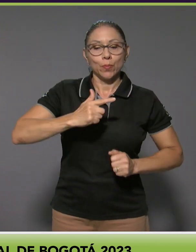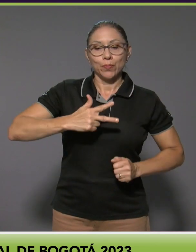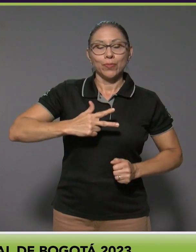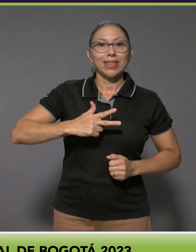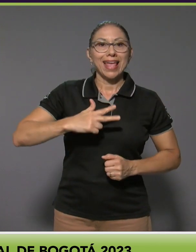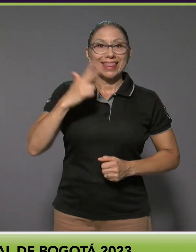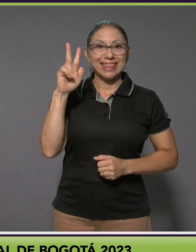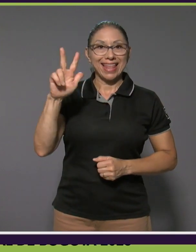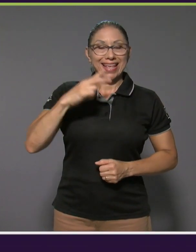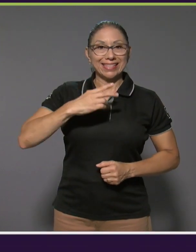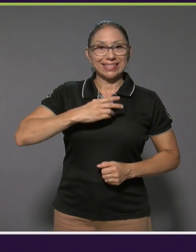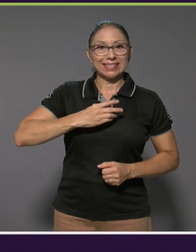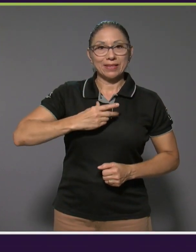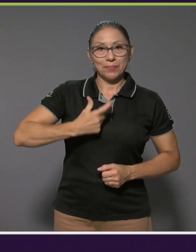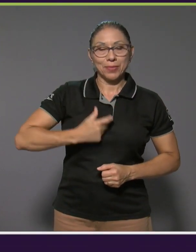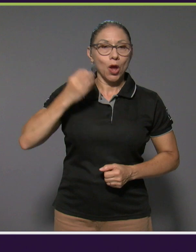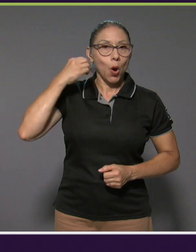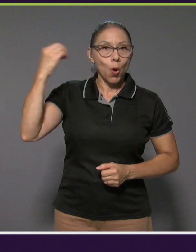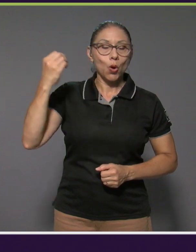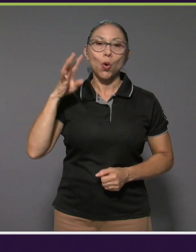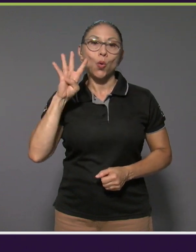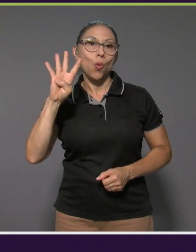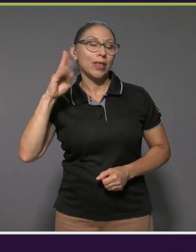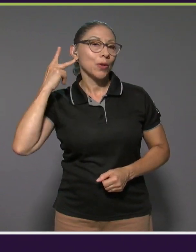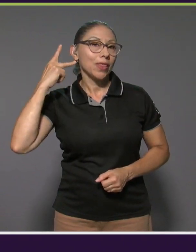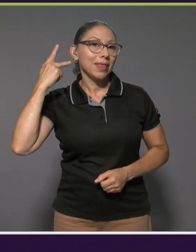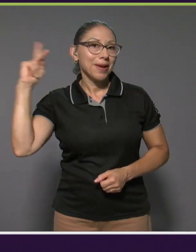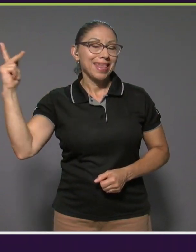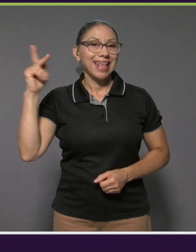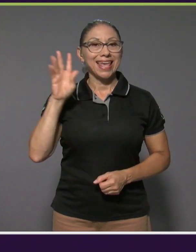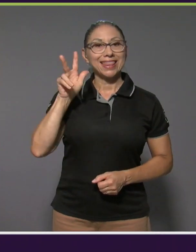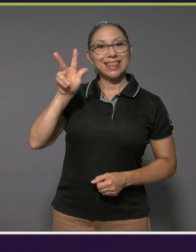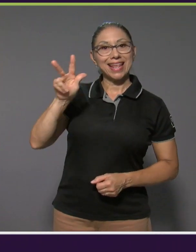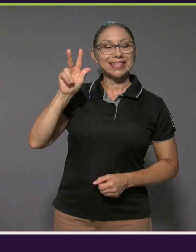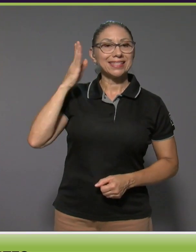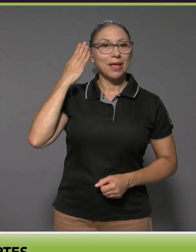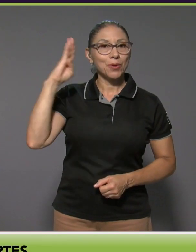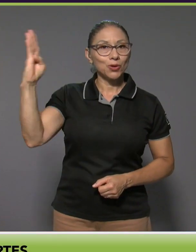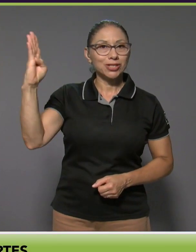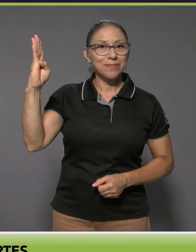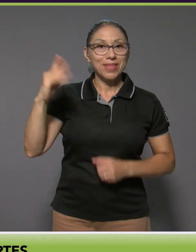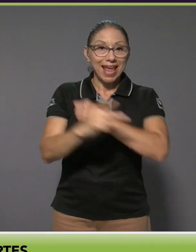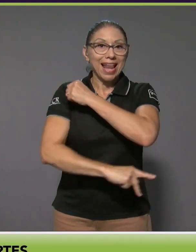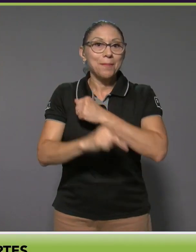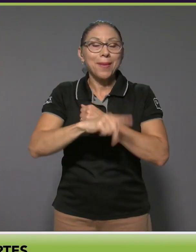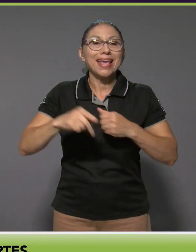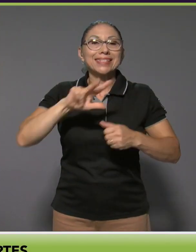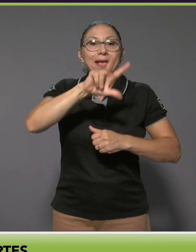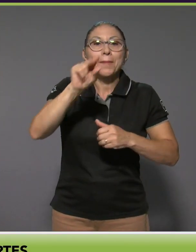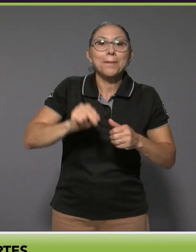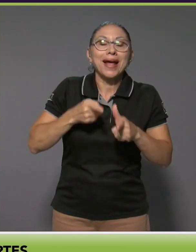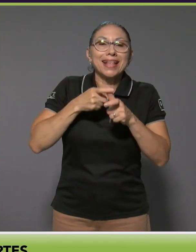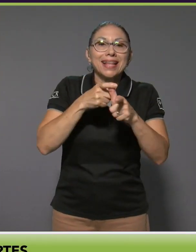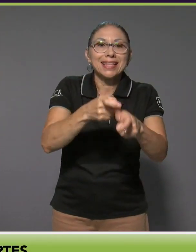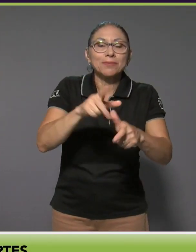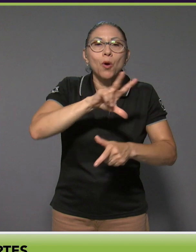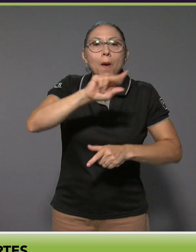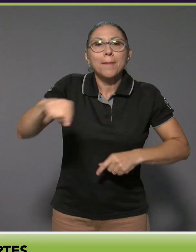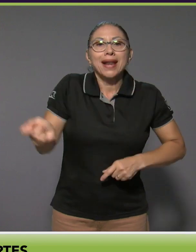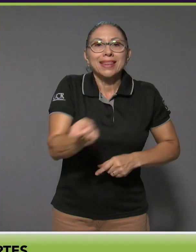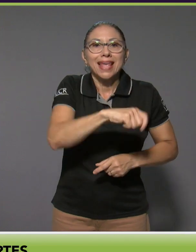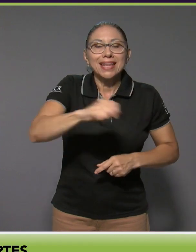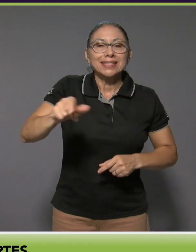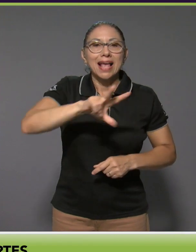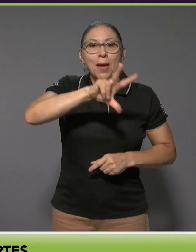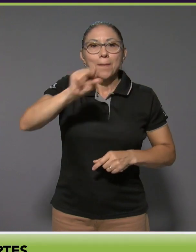cuatro medallas de plata y tres de bronce. El país tuvo representación en para atletismo, para tenis de mesa, para natación y